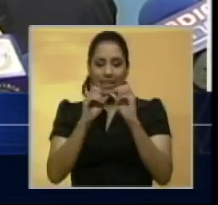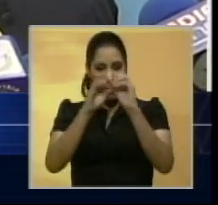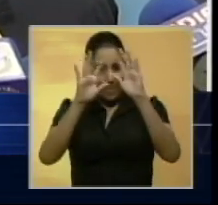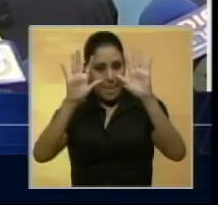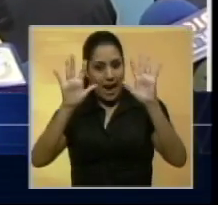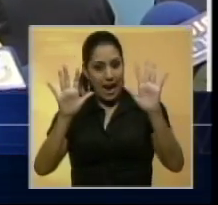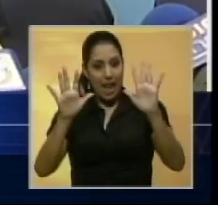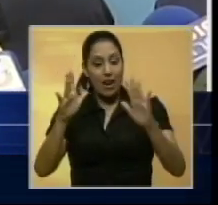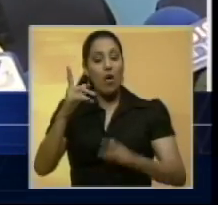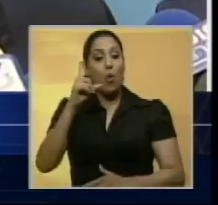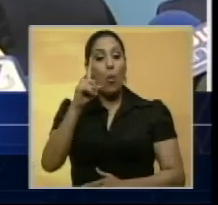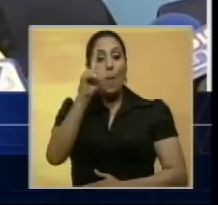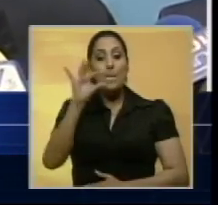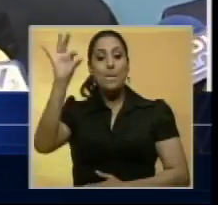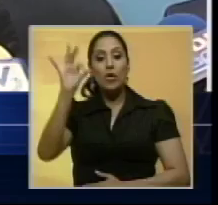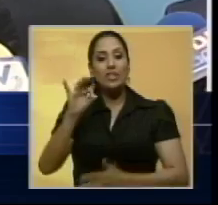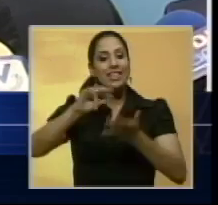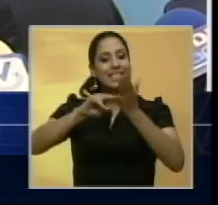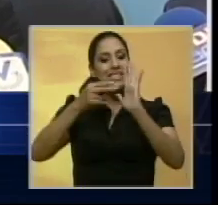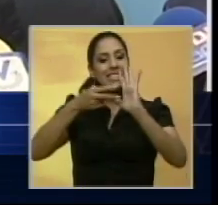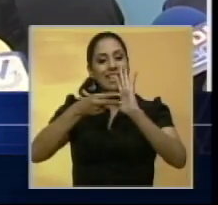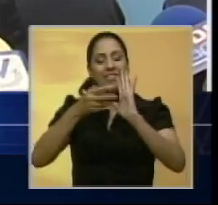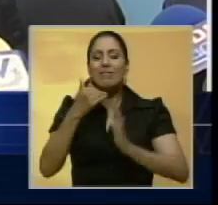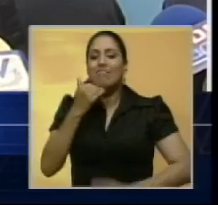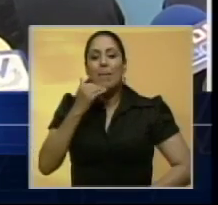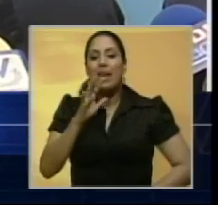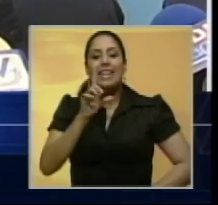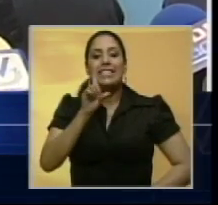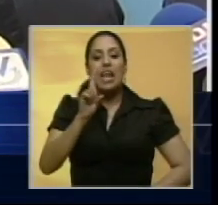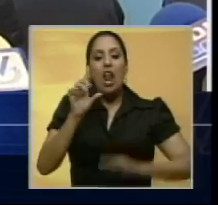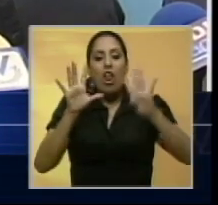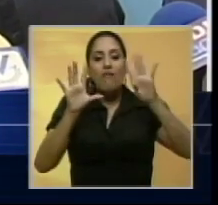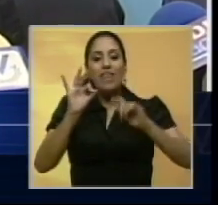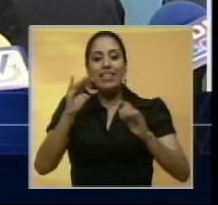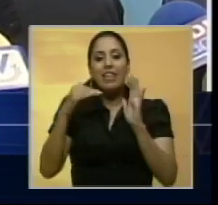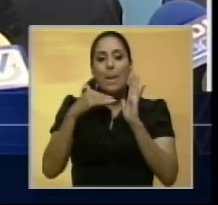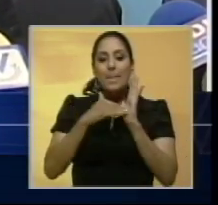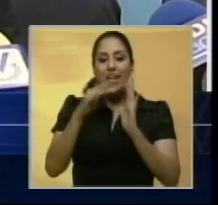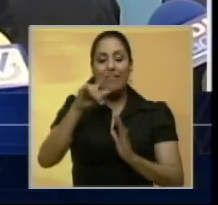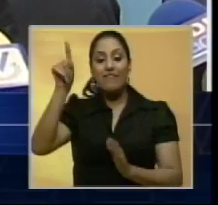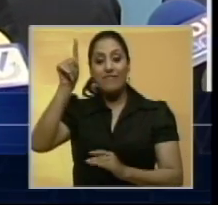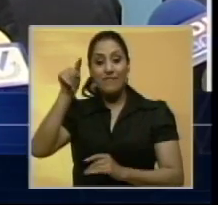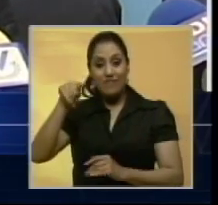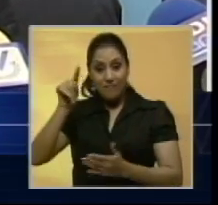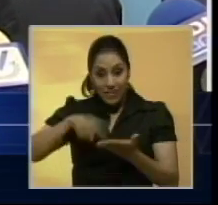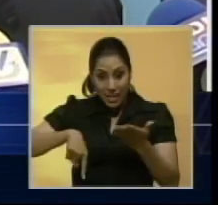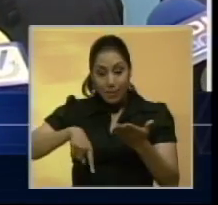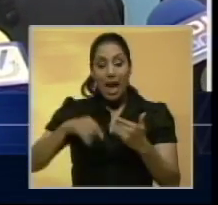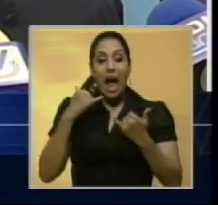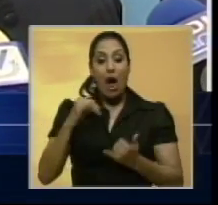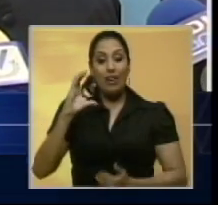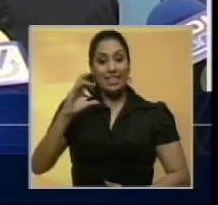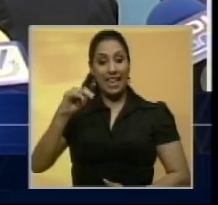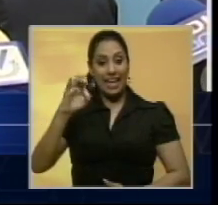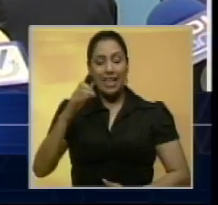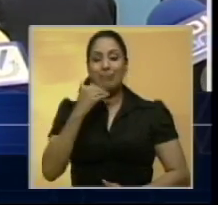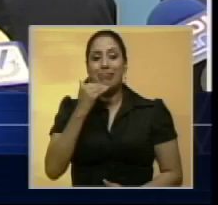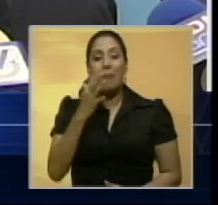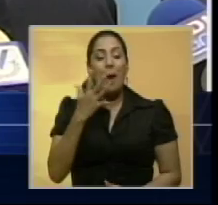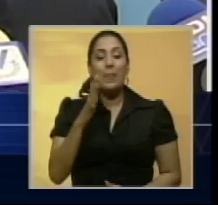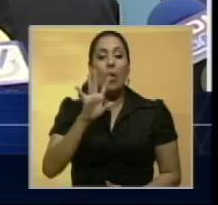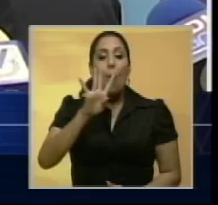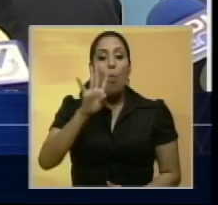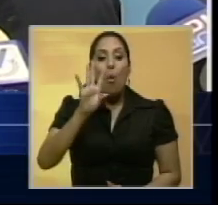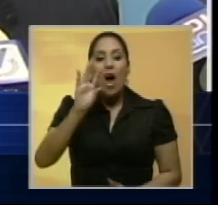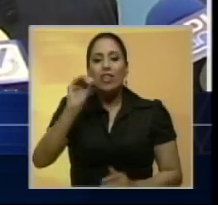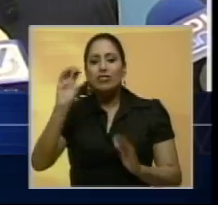clara. Ese 1% significaba apenas 190.000 firmas. El CNE tuvo que reconocer que casi